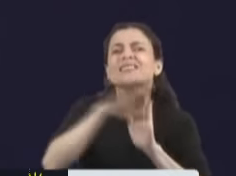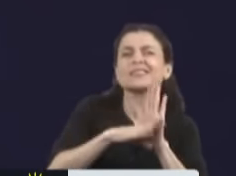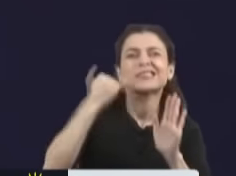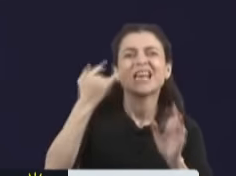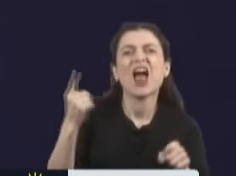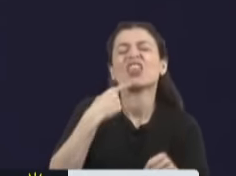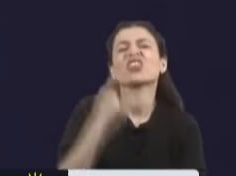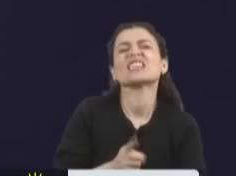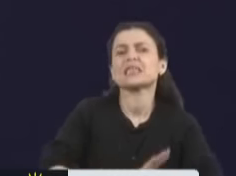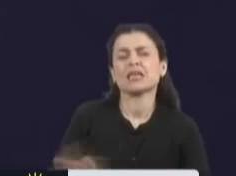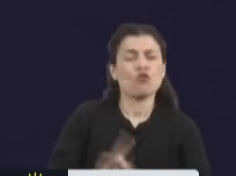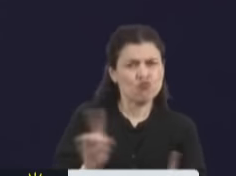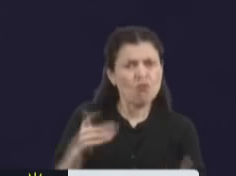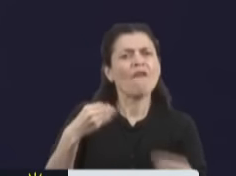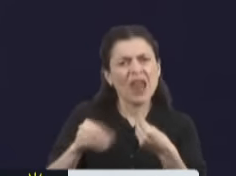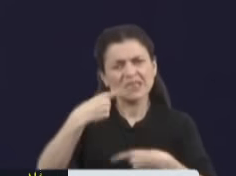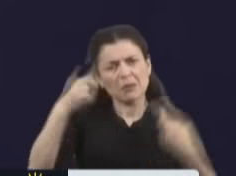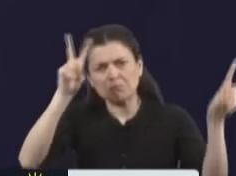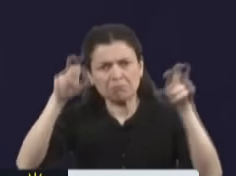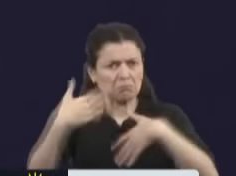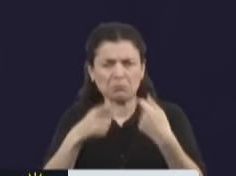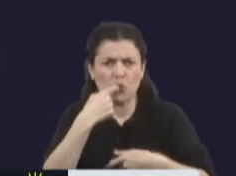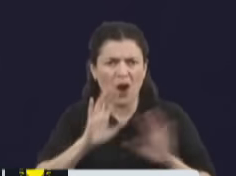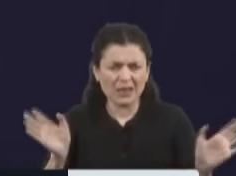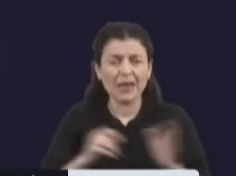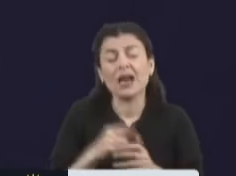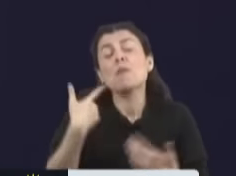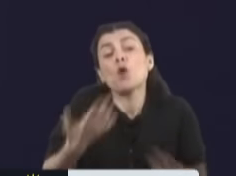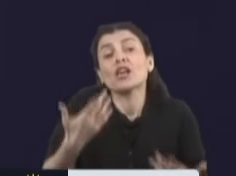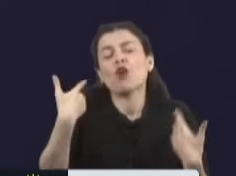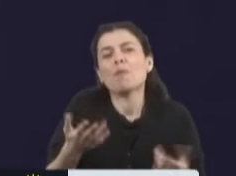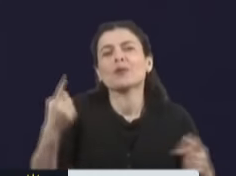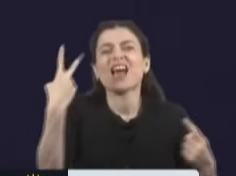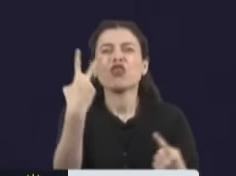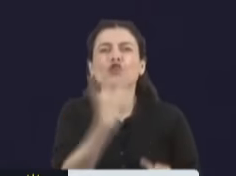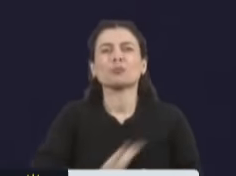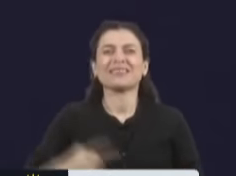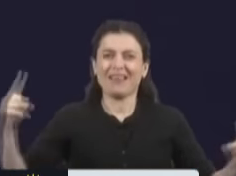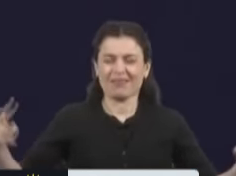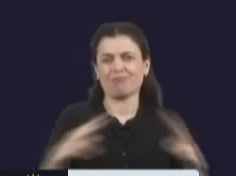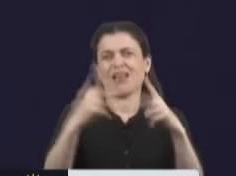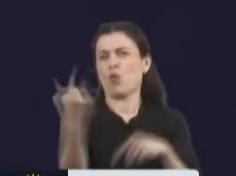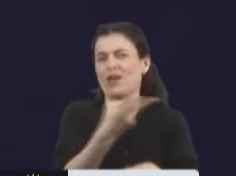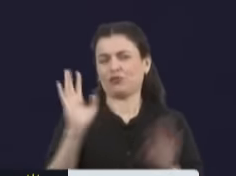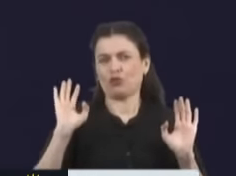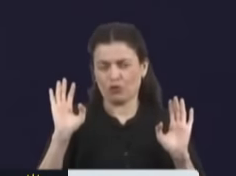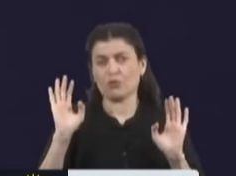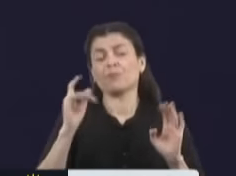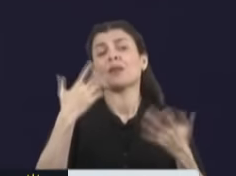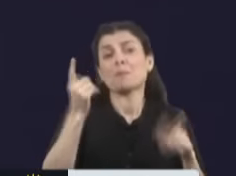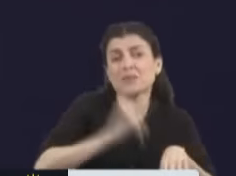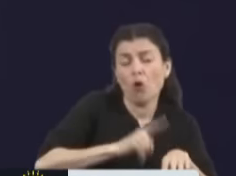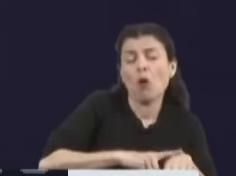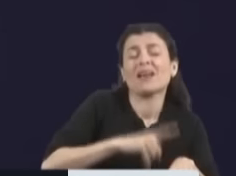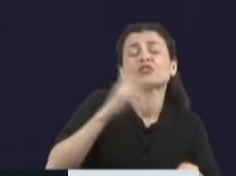te decía van a ser a solas entre entre ambos entre ambos presidentes tanto en la reunión con su par uruguayo